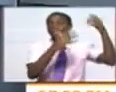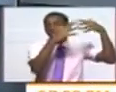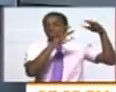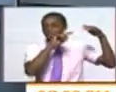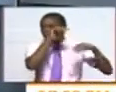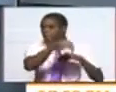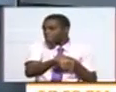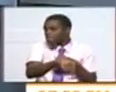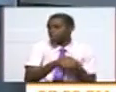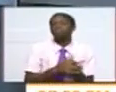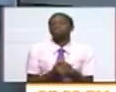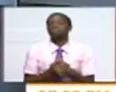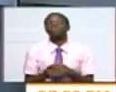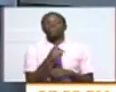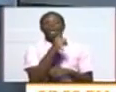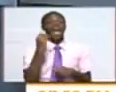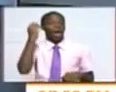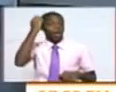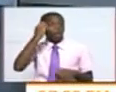Parlamento Europeo,